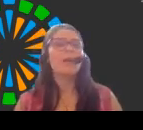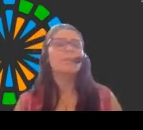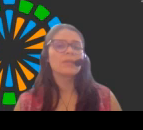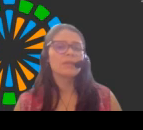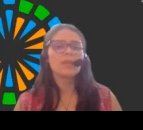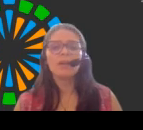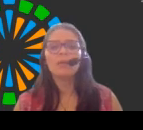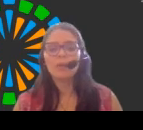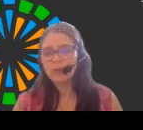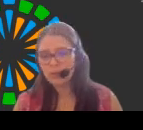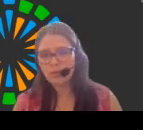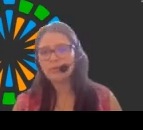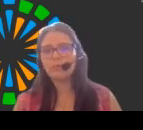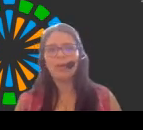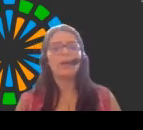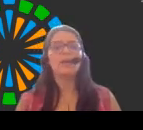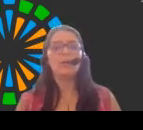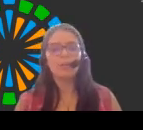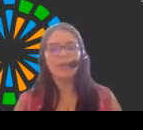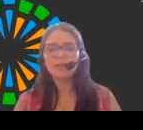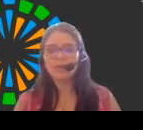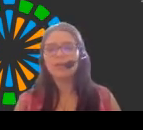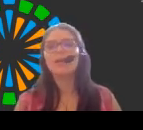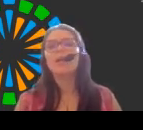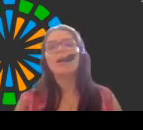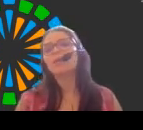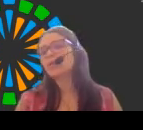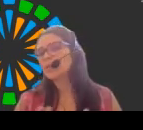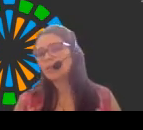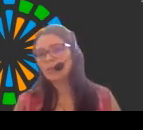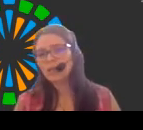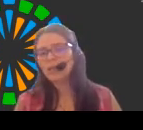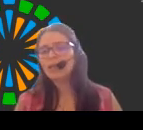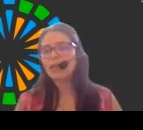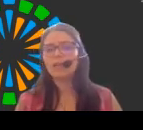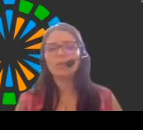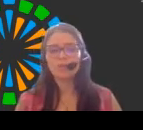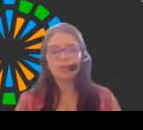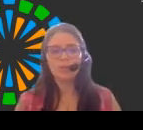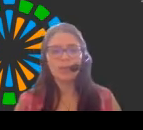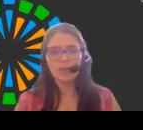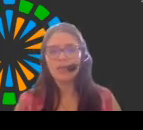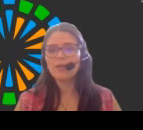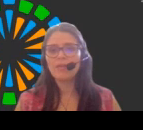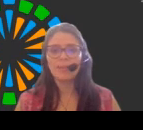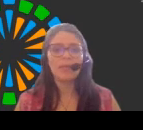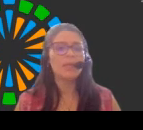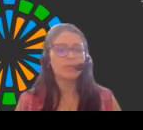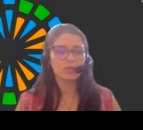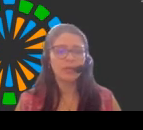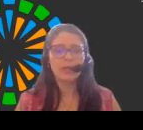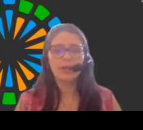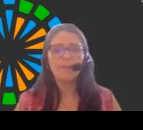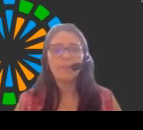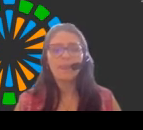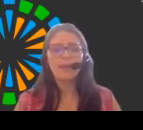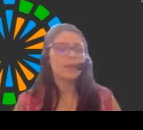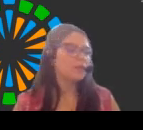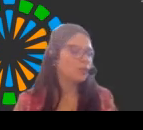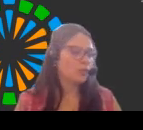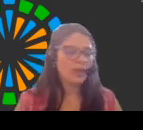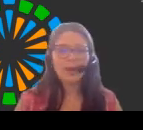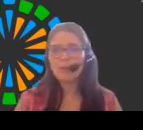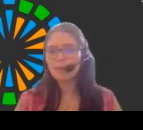van a ver más allá de un negocio van a ir como les decía a nuestra cotidianidad a nuestro día a día familia sociedad